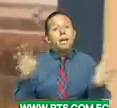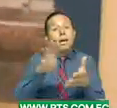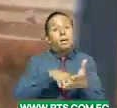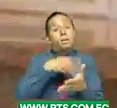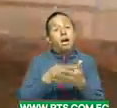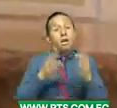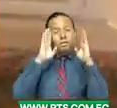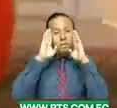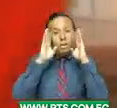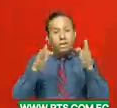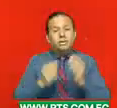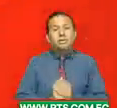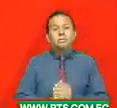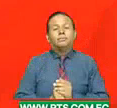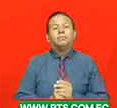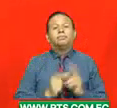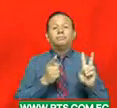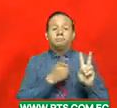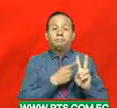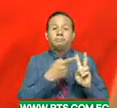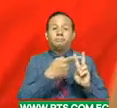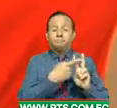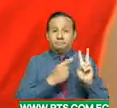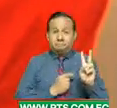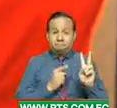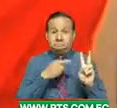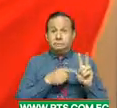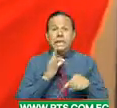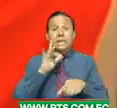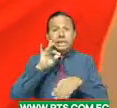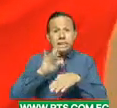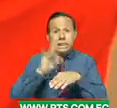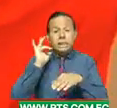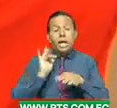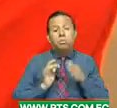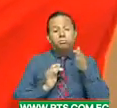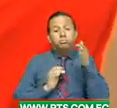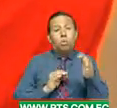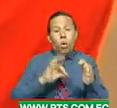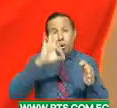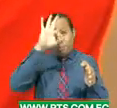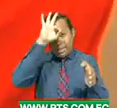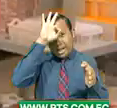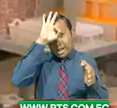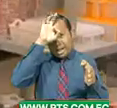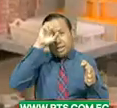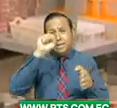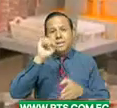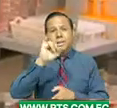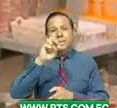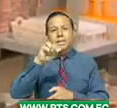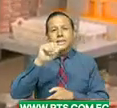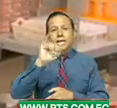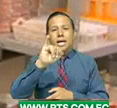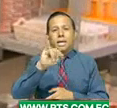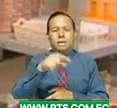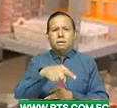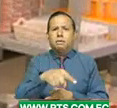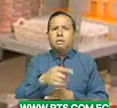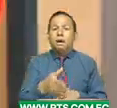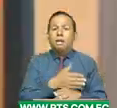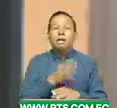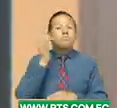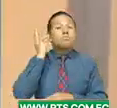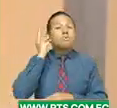Gladys y Ángela tuvieron una cita en el Hospital General Monte Sinaí con la pediatra. Esta vez, sin embargo, de